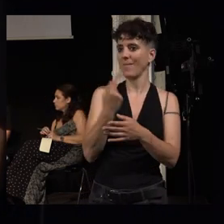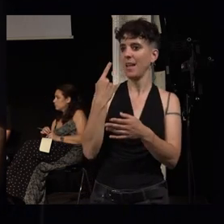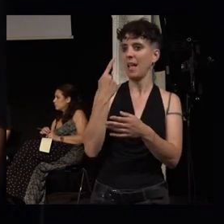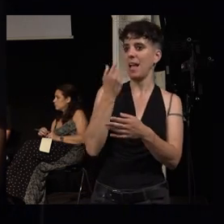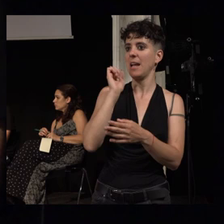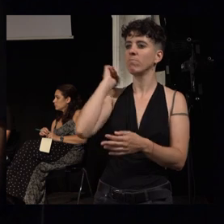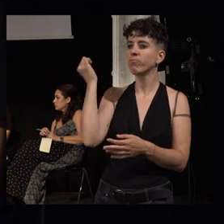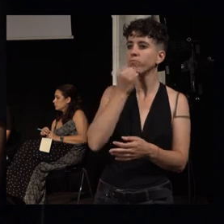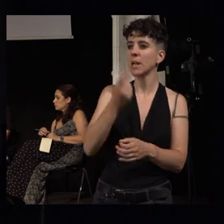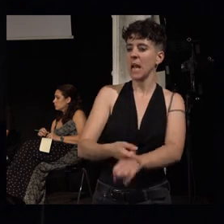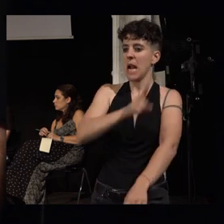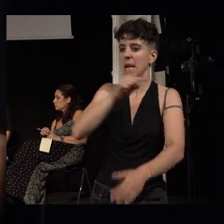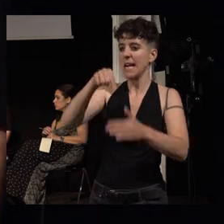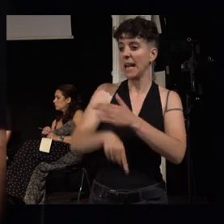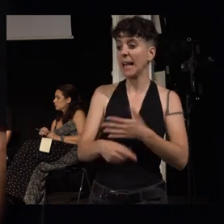radicalidad